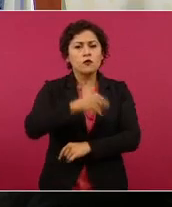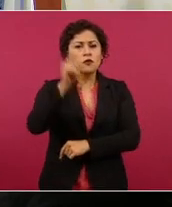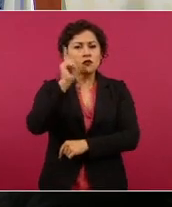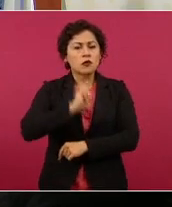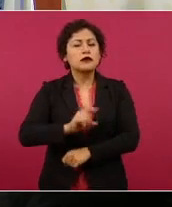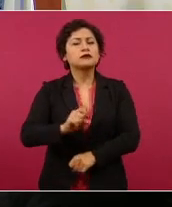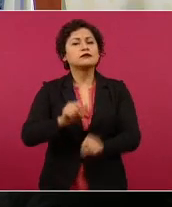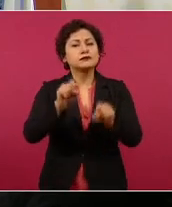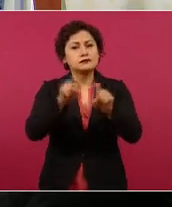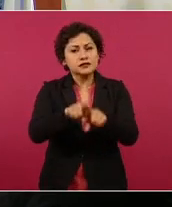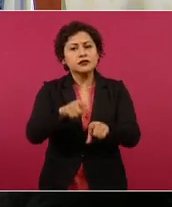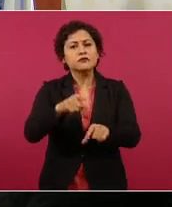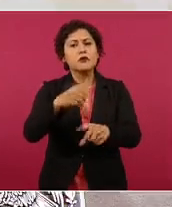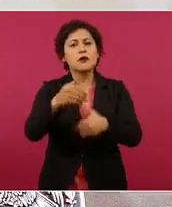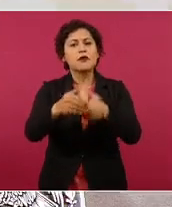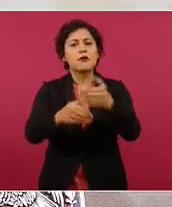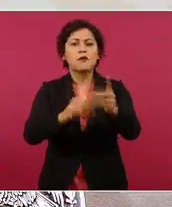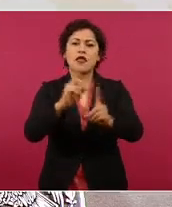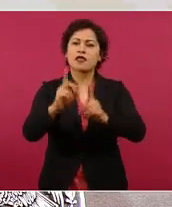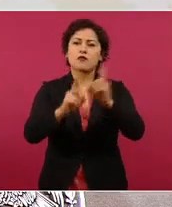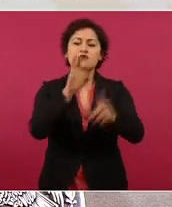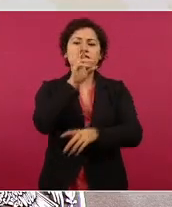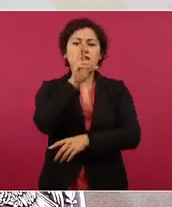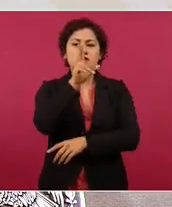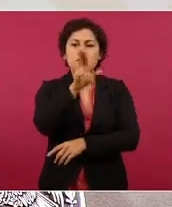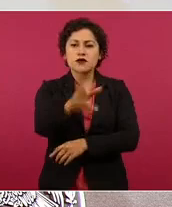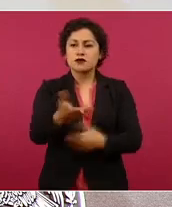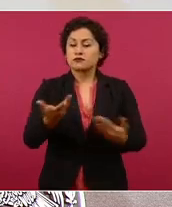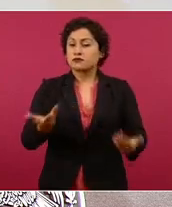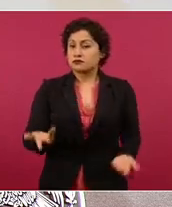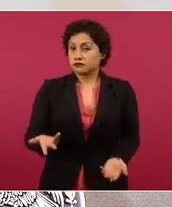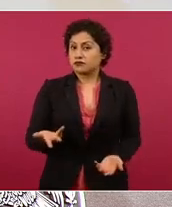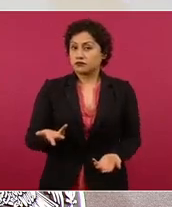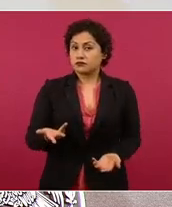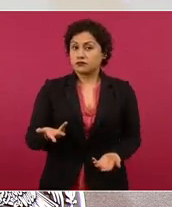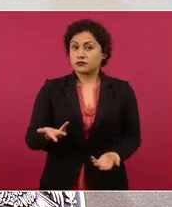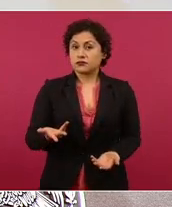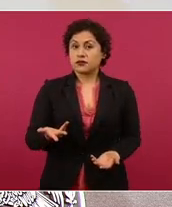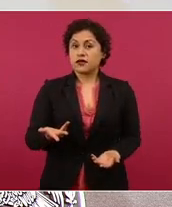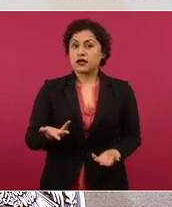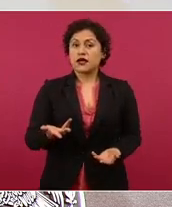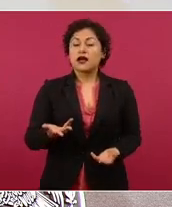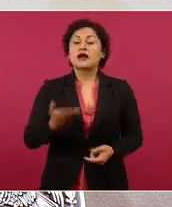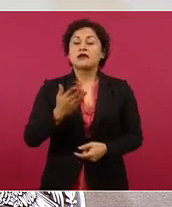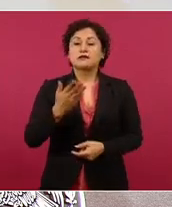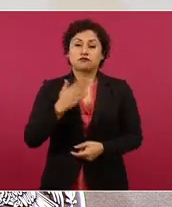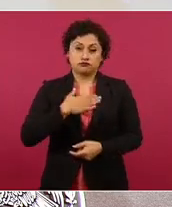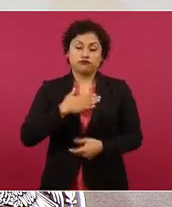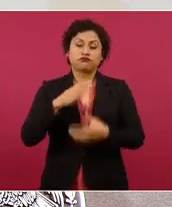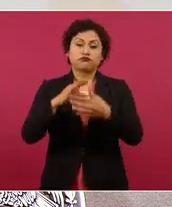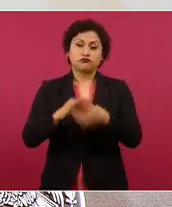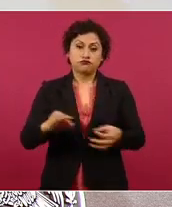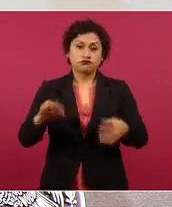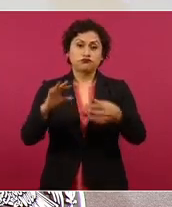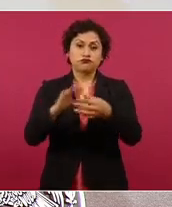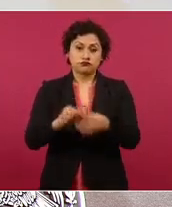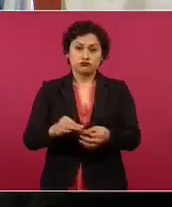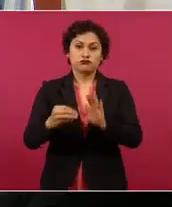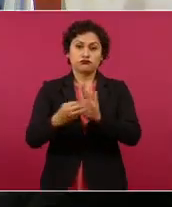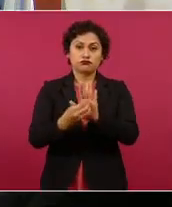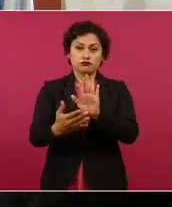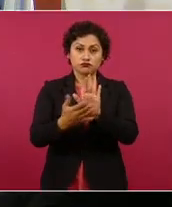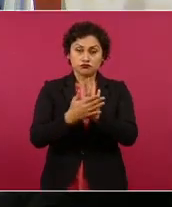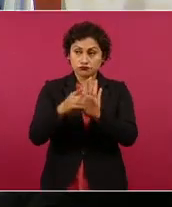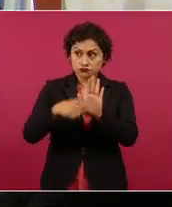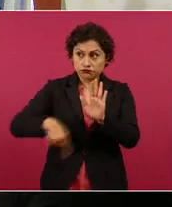un mejor nivel deportivo. No está de más decir que cualquiera de los mencionados en este reportaje tiene garantizado su derecho de